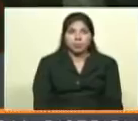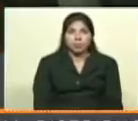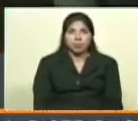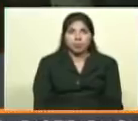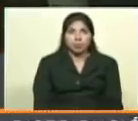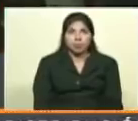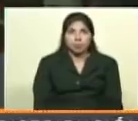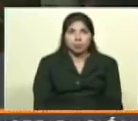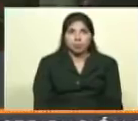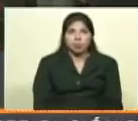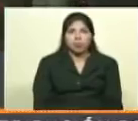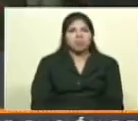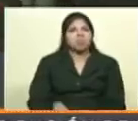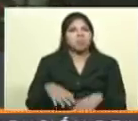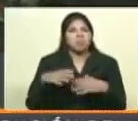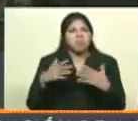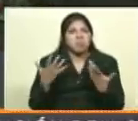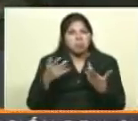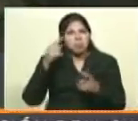¿Y qué defendemos?